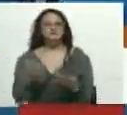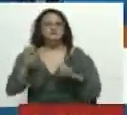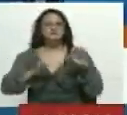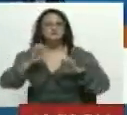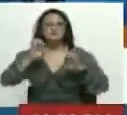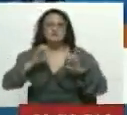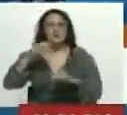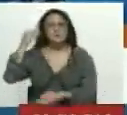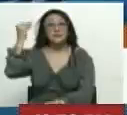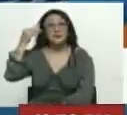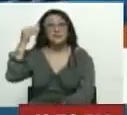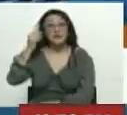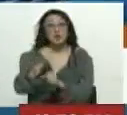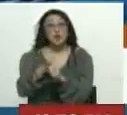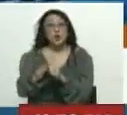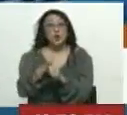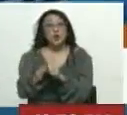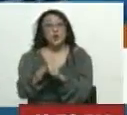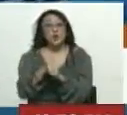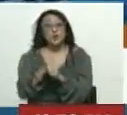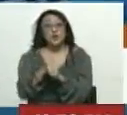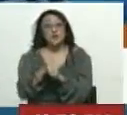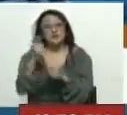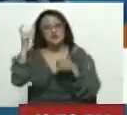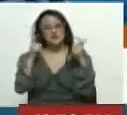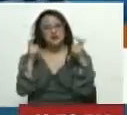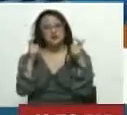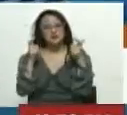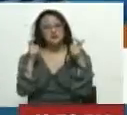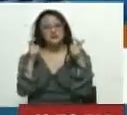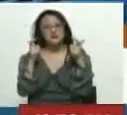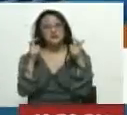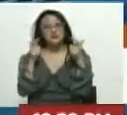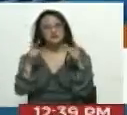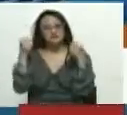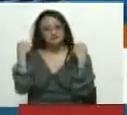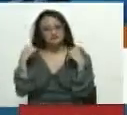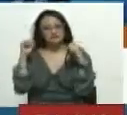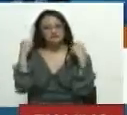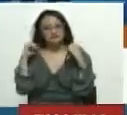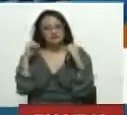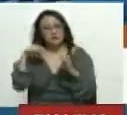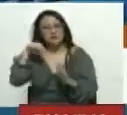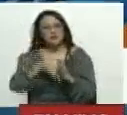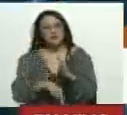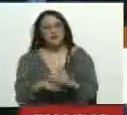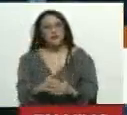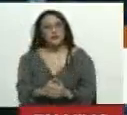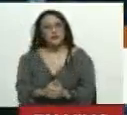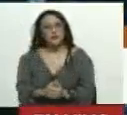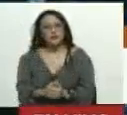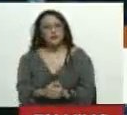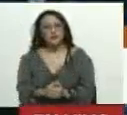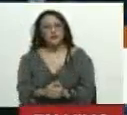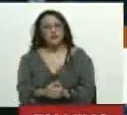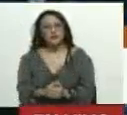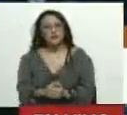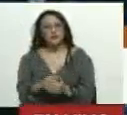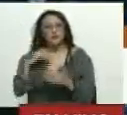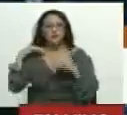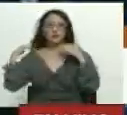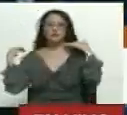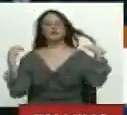pensamiento la obra de Chávez que es un ejercicio muy profundo quisiera solo